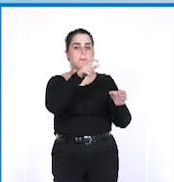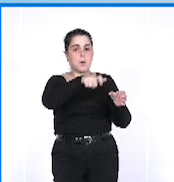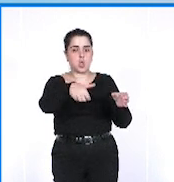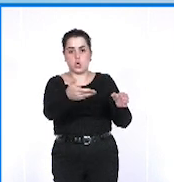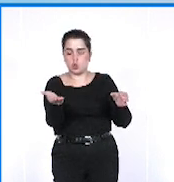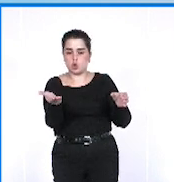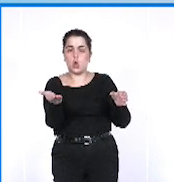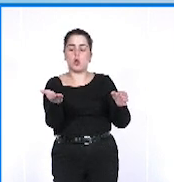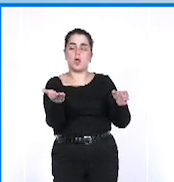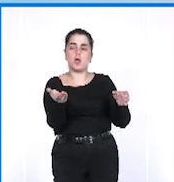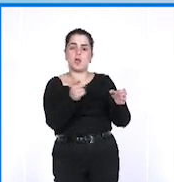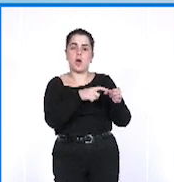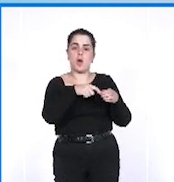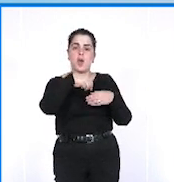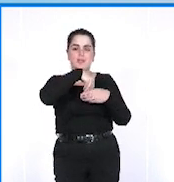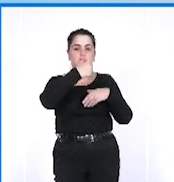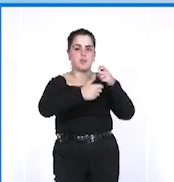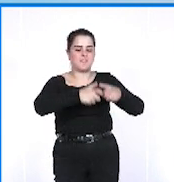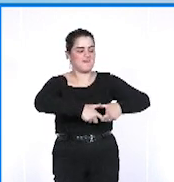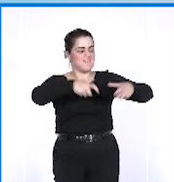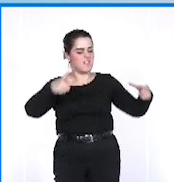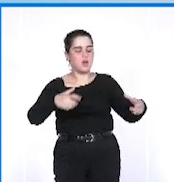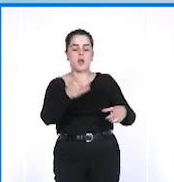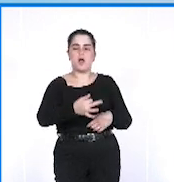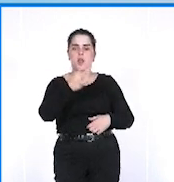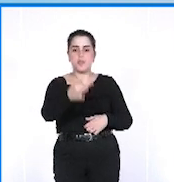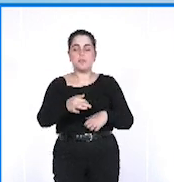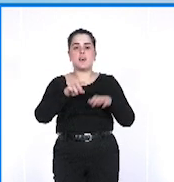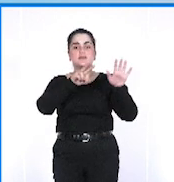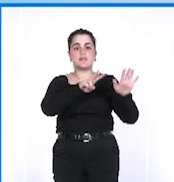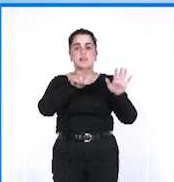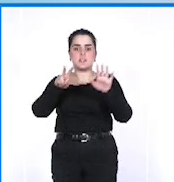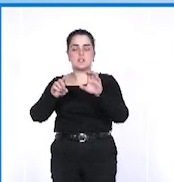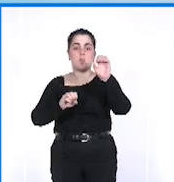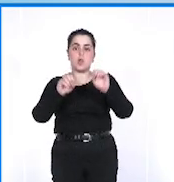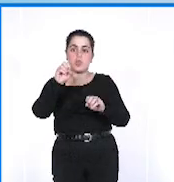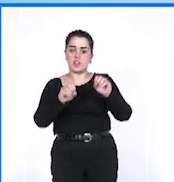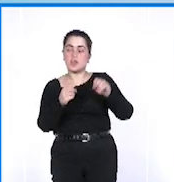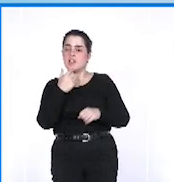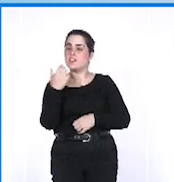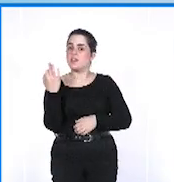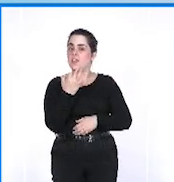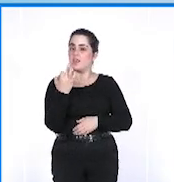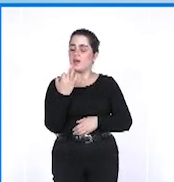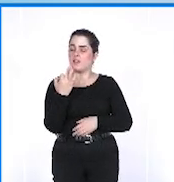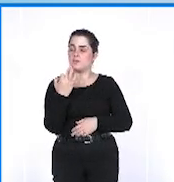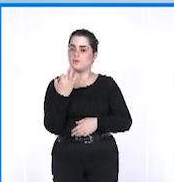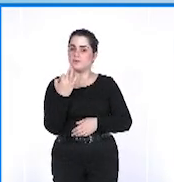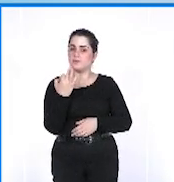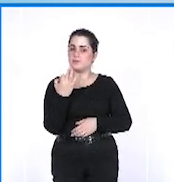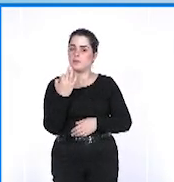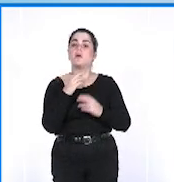personas eh en los procesos y además el 67 por pone de manifiesto que